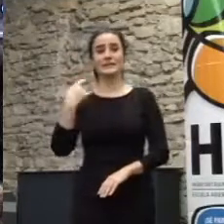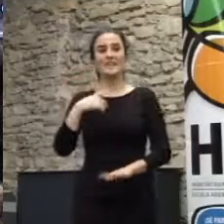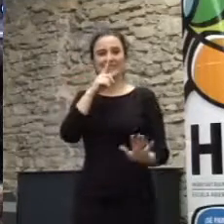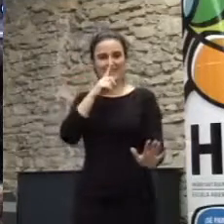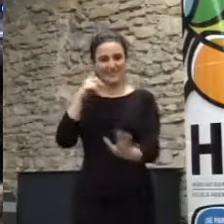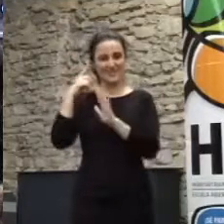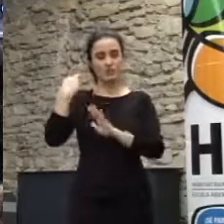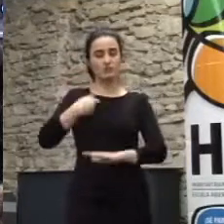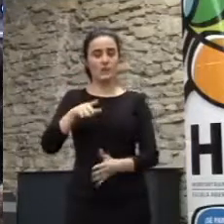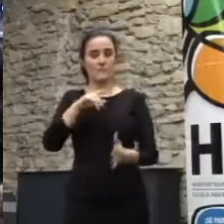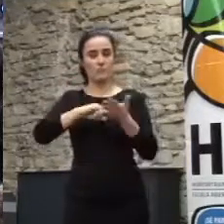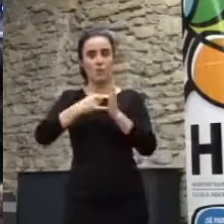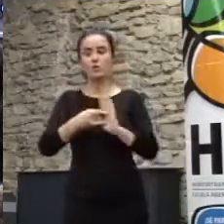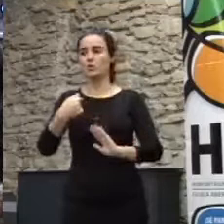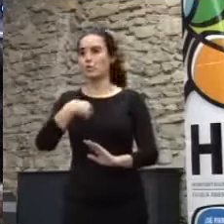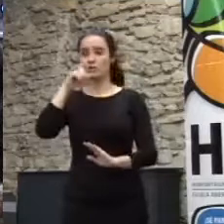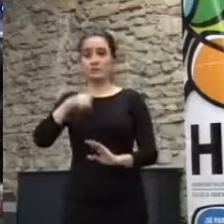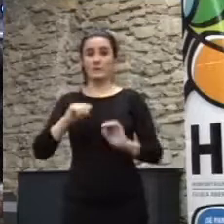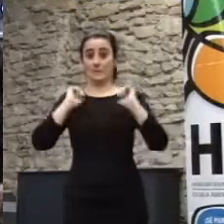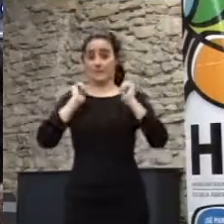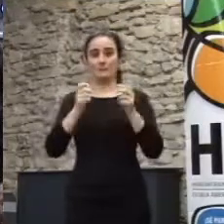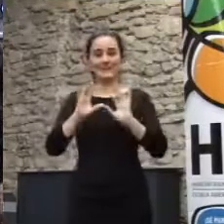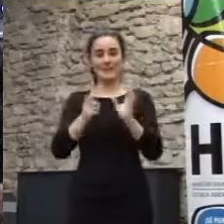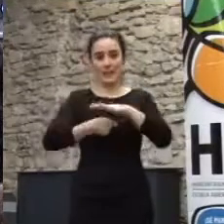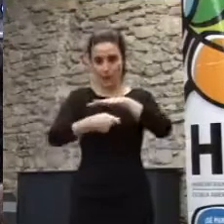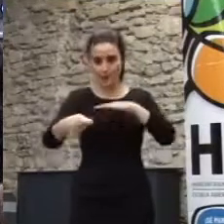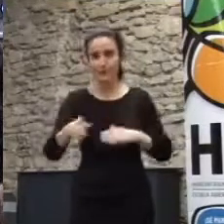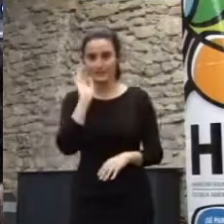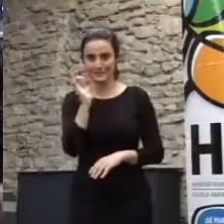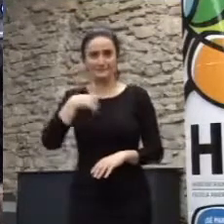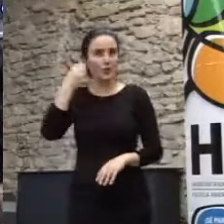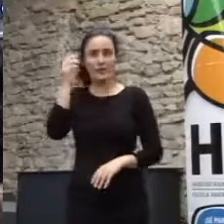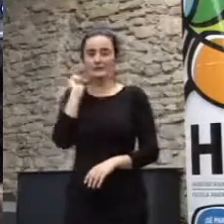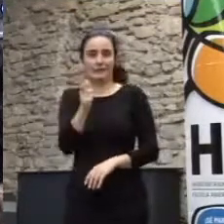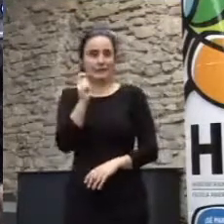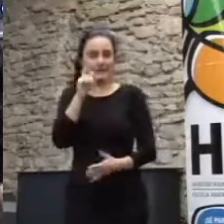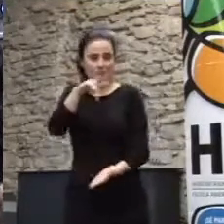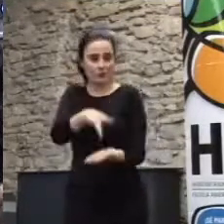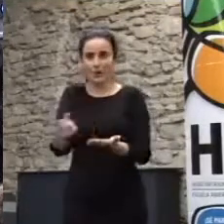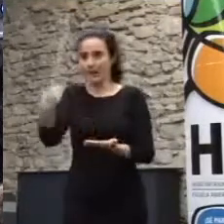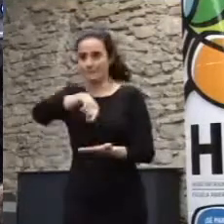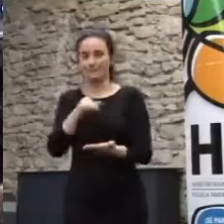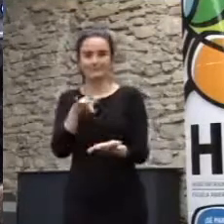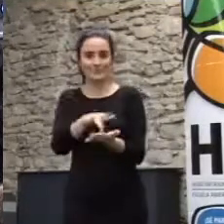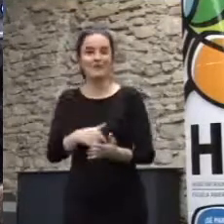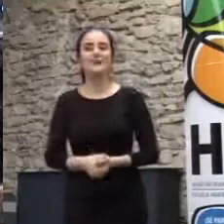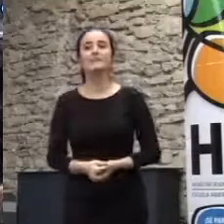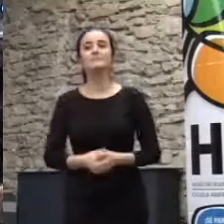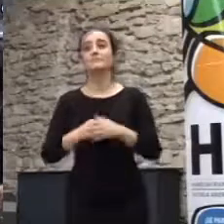este proyecto. Yo también, Eva, empecé en Radio Vitoria. Eso yo creo que es lo habitual en todo el mundo. Empecé en Radio Vitoria